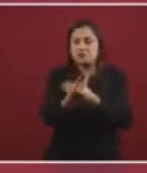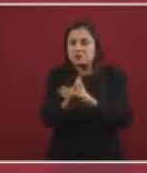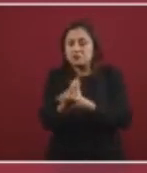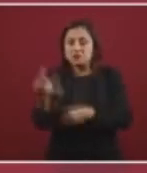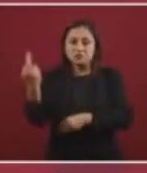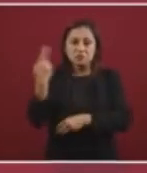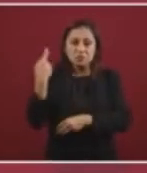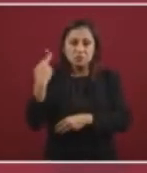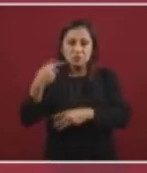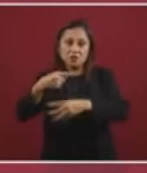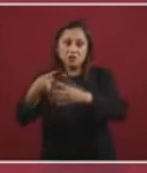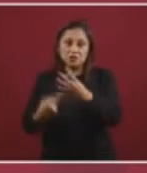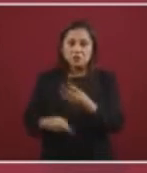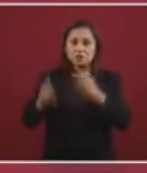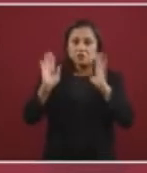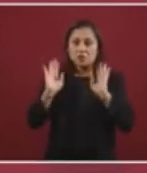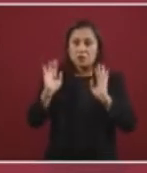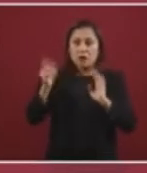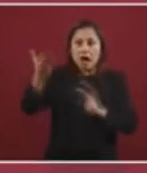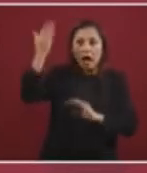que ganaban, no sé ahora cuánto,